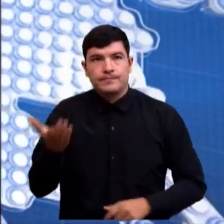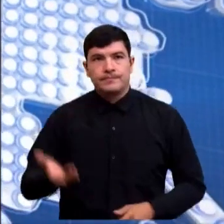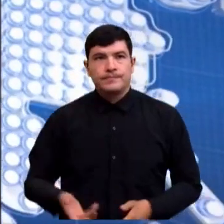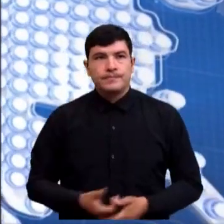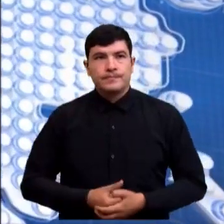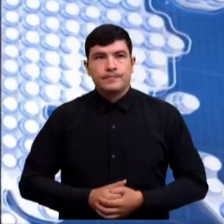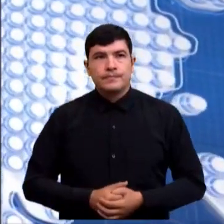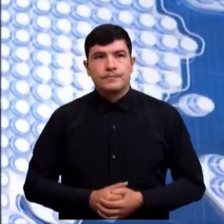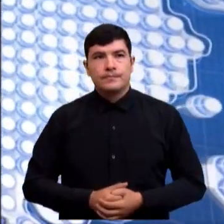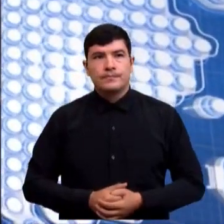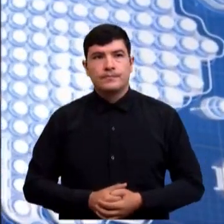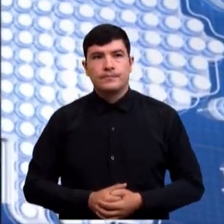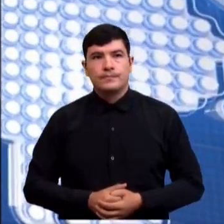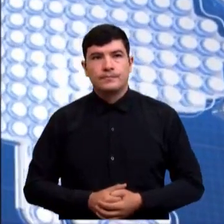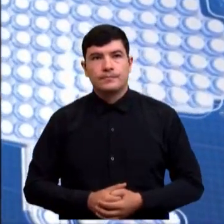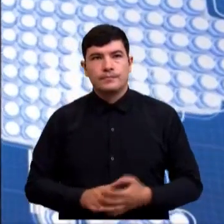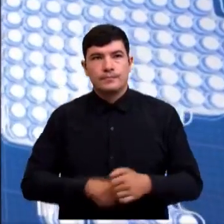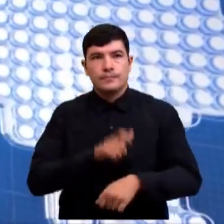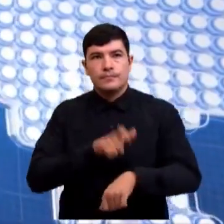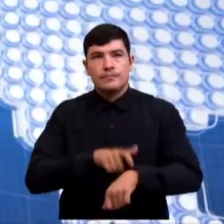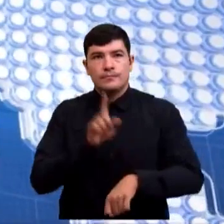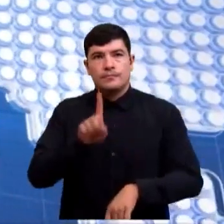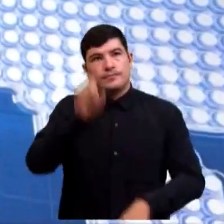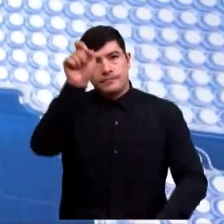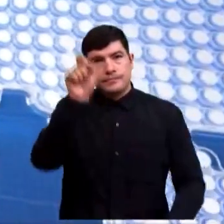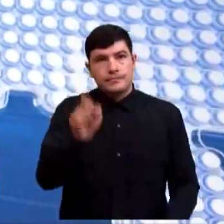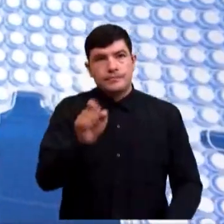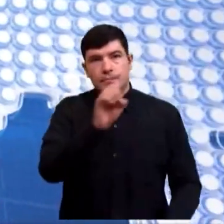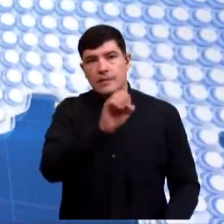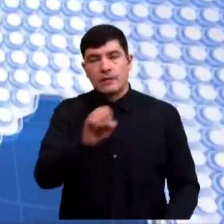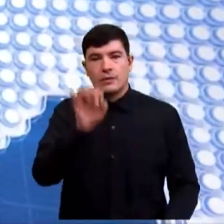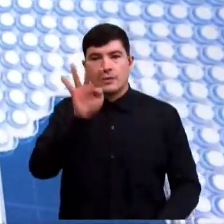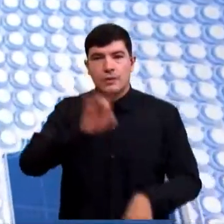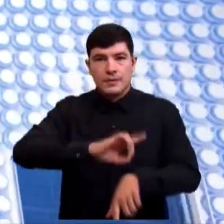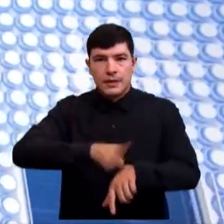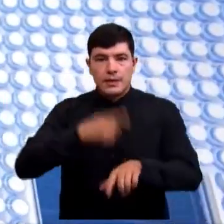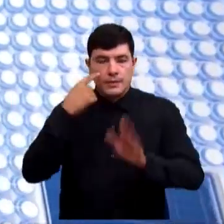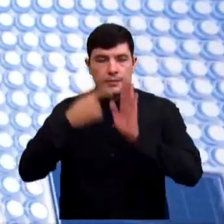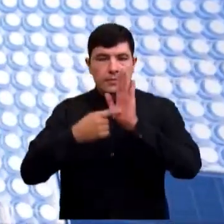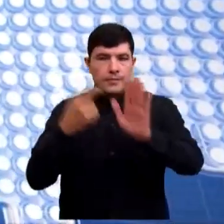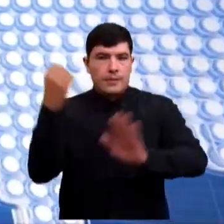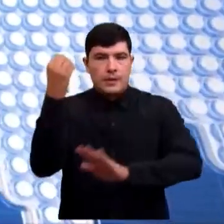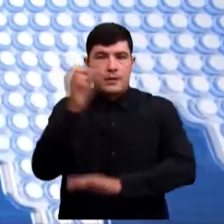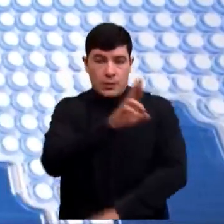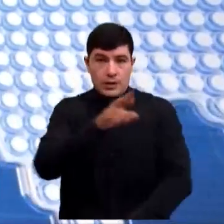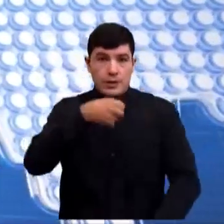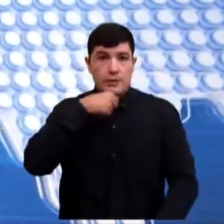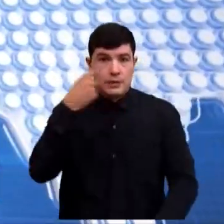Una de la tarde, 4 minutos. Esta es la imagen del día en Oriente Noticias.